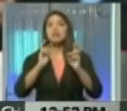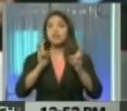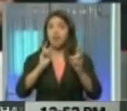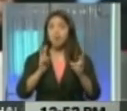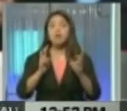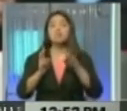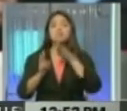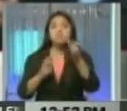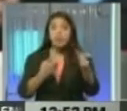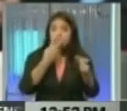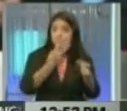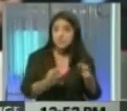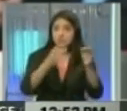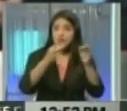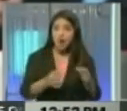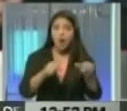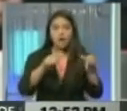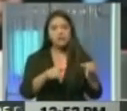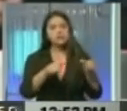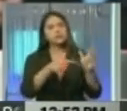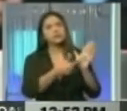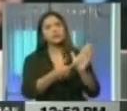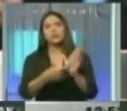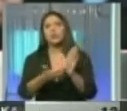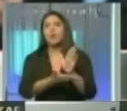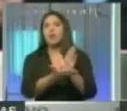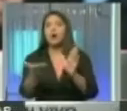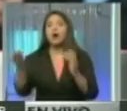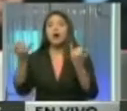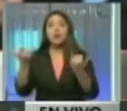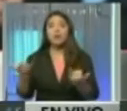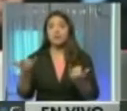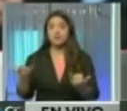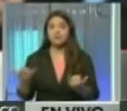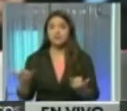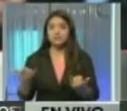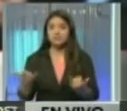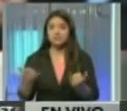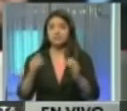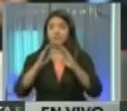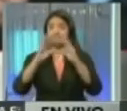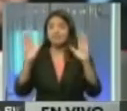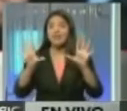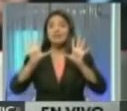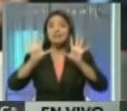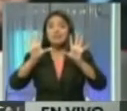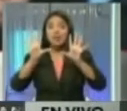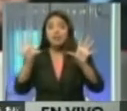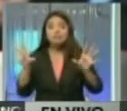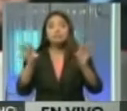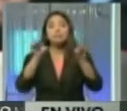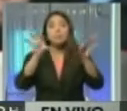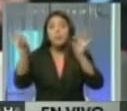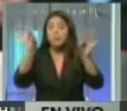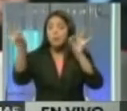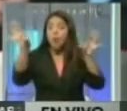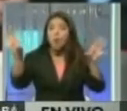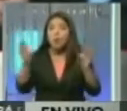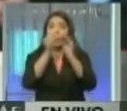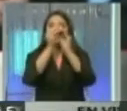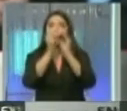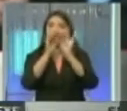ha visitado, nos ha colocado en este momento dentro de los 10 pabellones